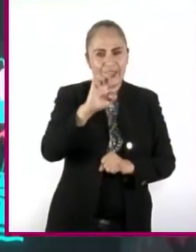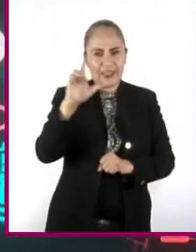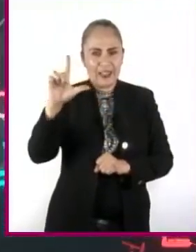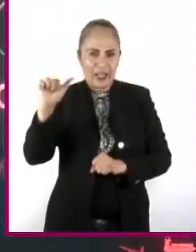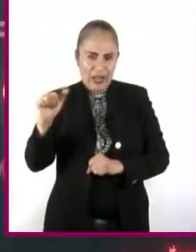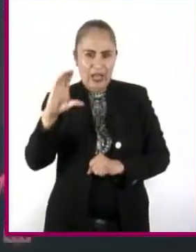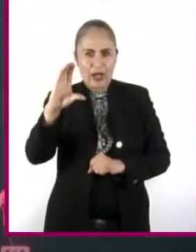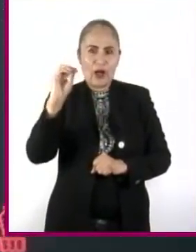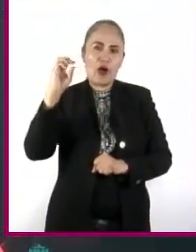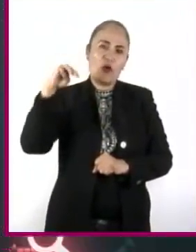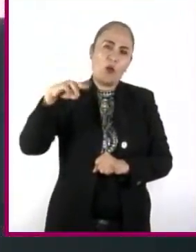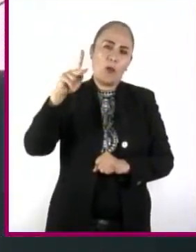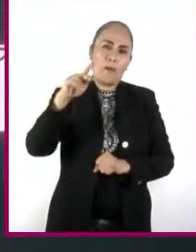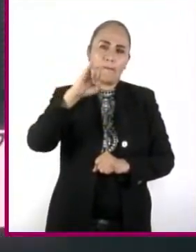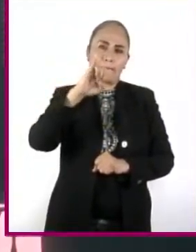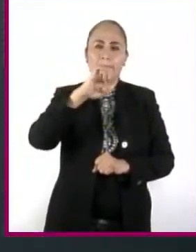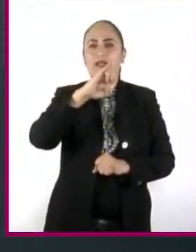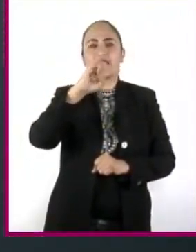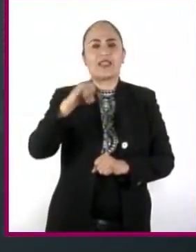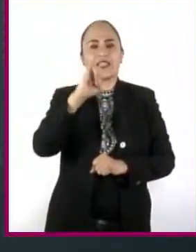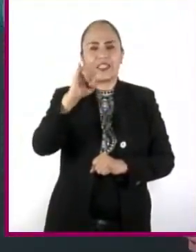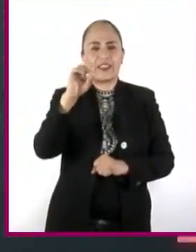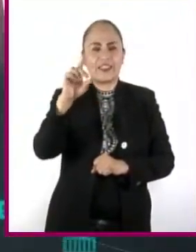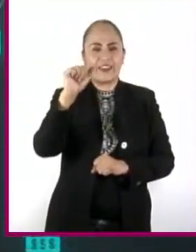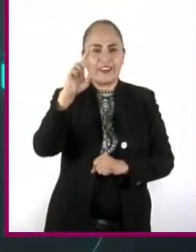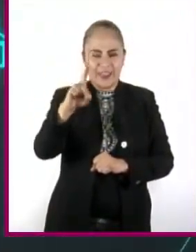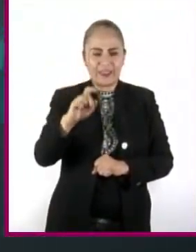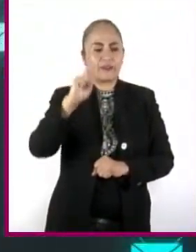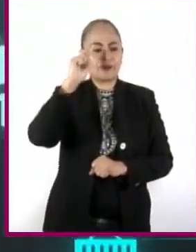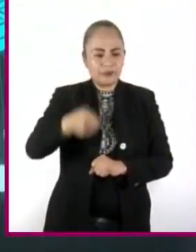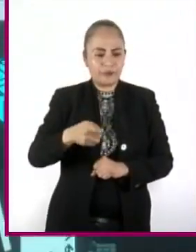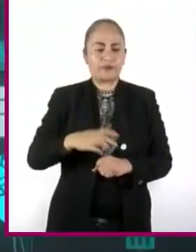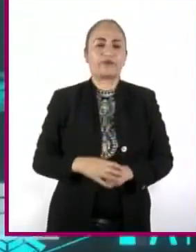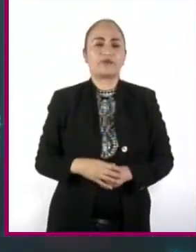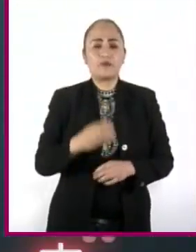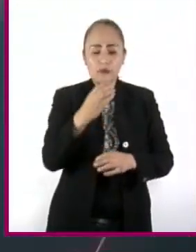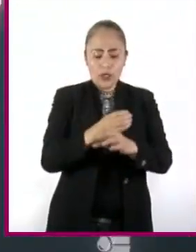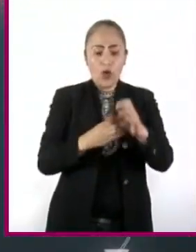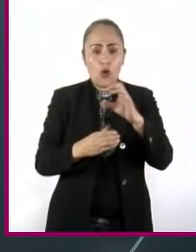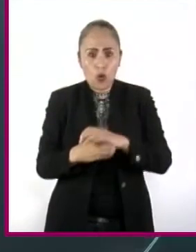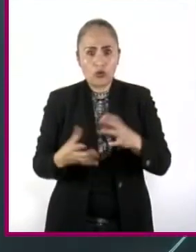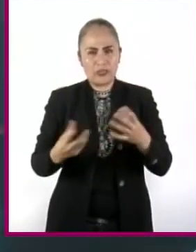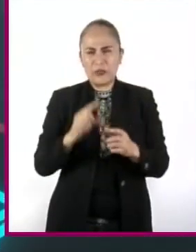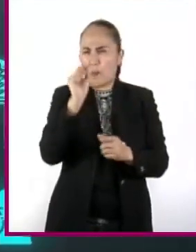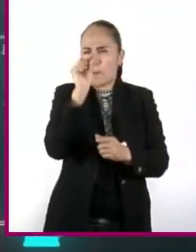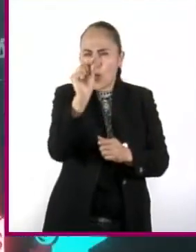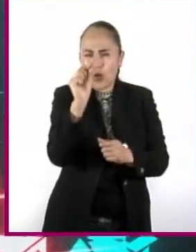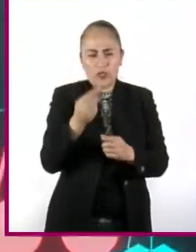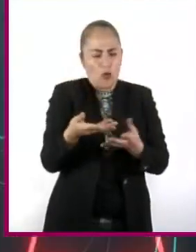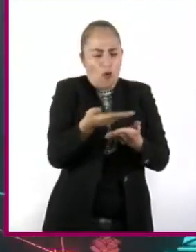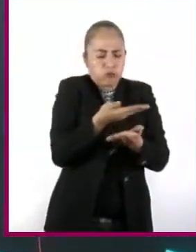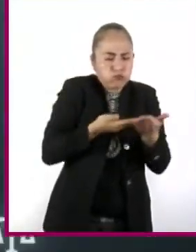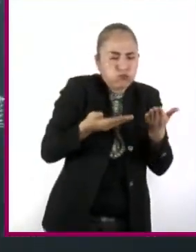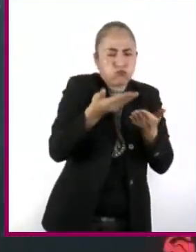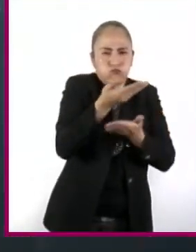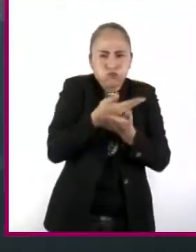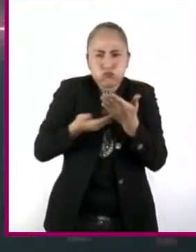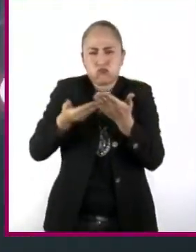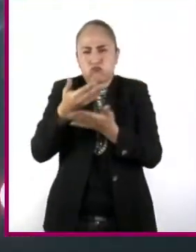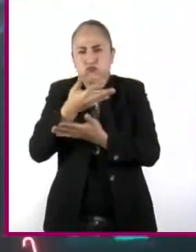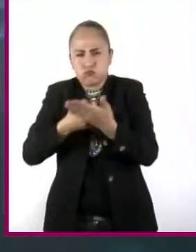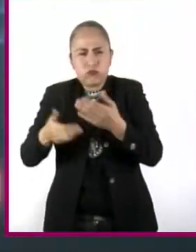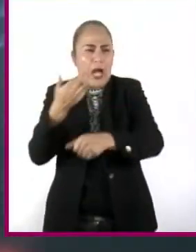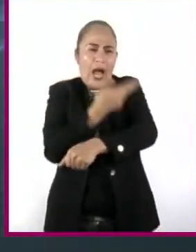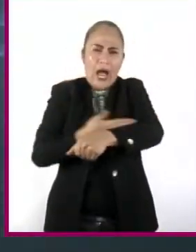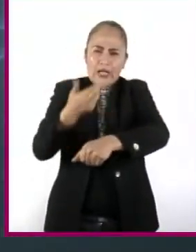ciencias estudia cómo un conjunto de componentes que interactúan entre sí a escalas pequeñas pueden autoorganizarse